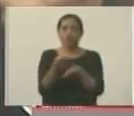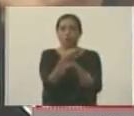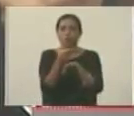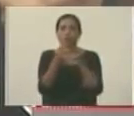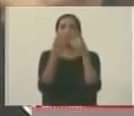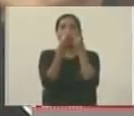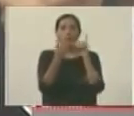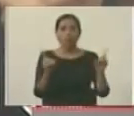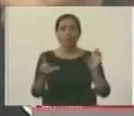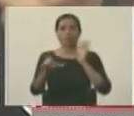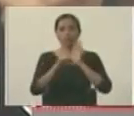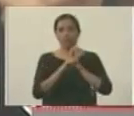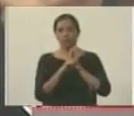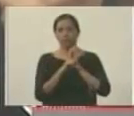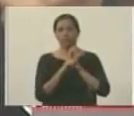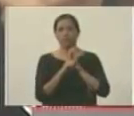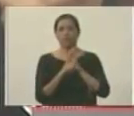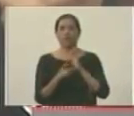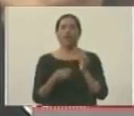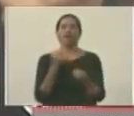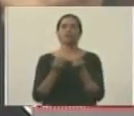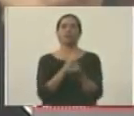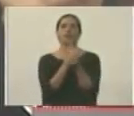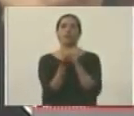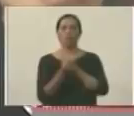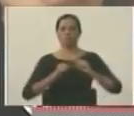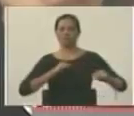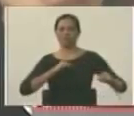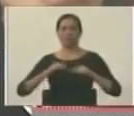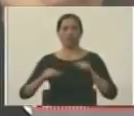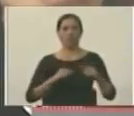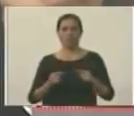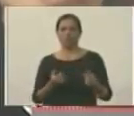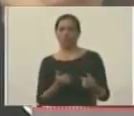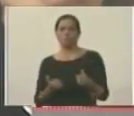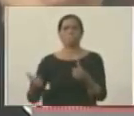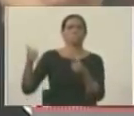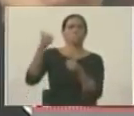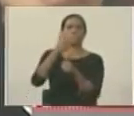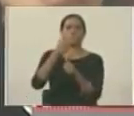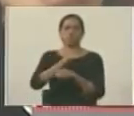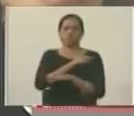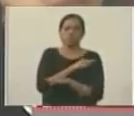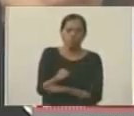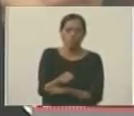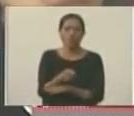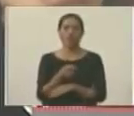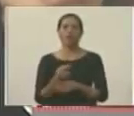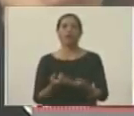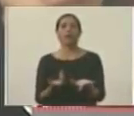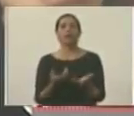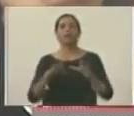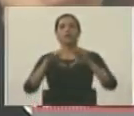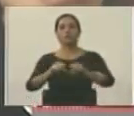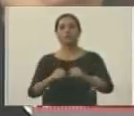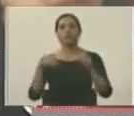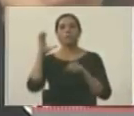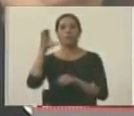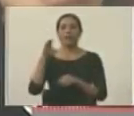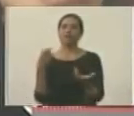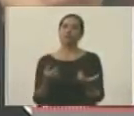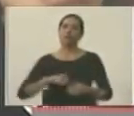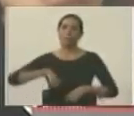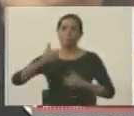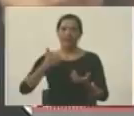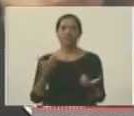democrático y legítimo, hacer un cambio de régimen e imponer el caos y la dominación de un país estratégico con la mayor